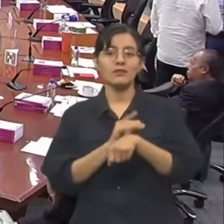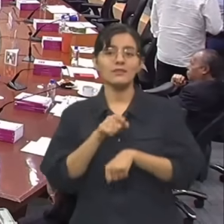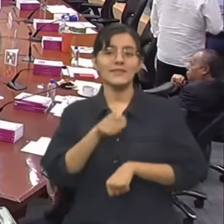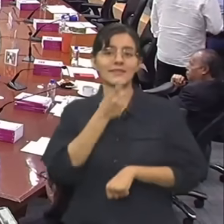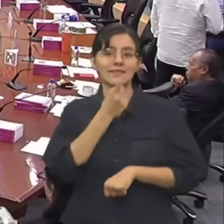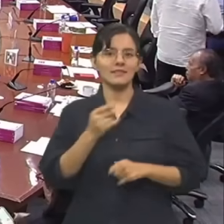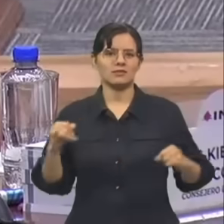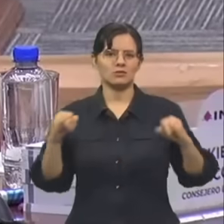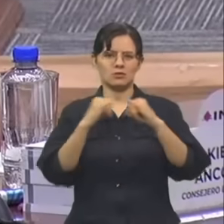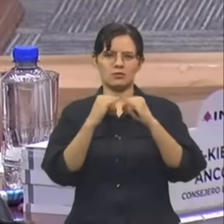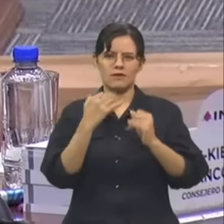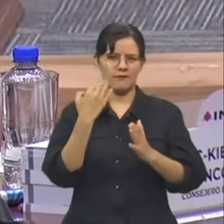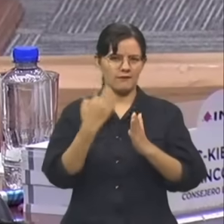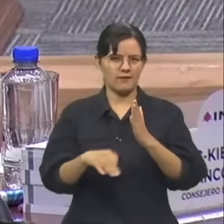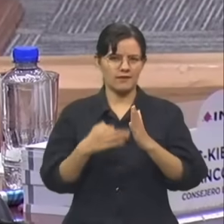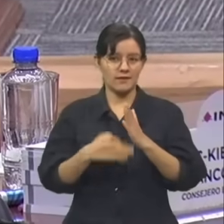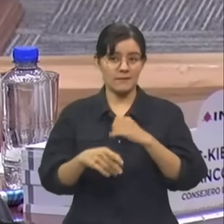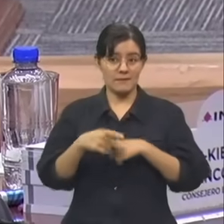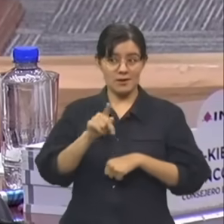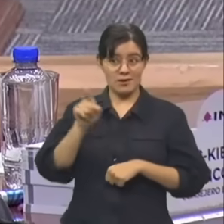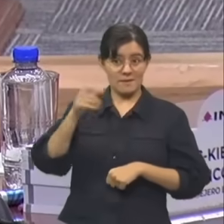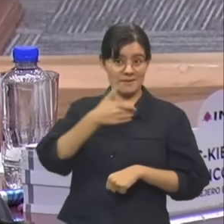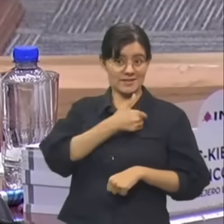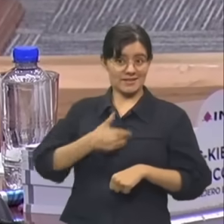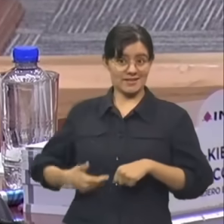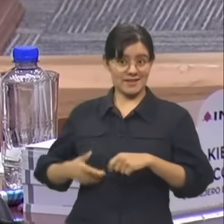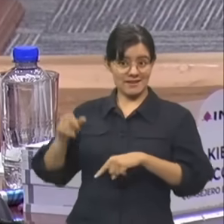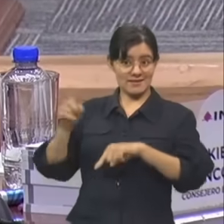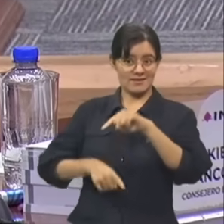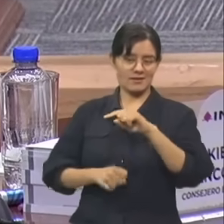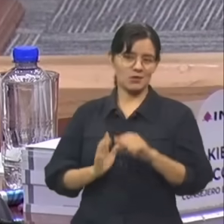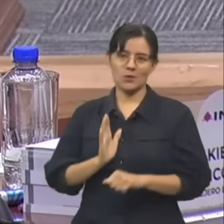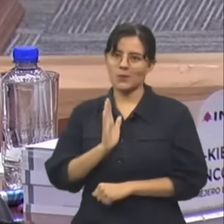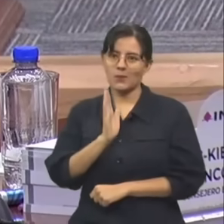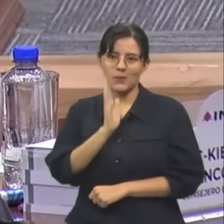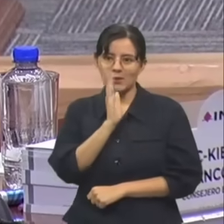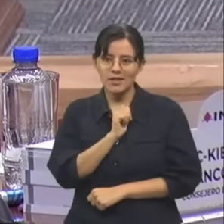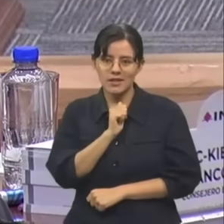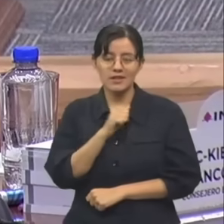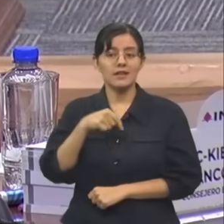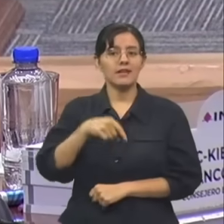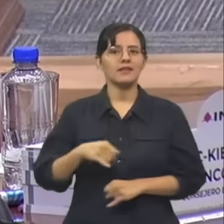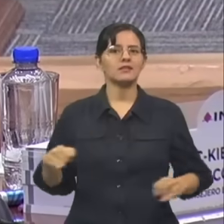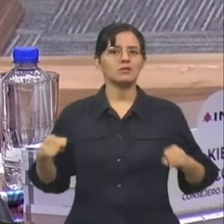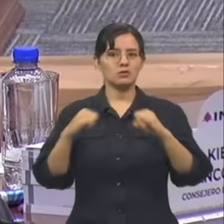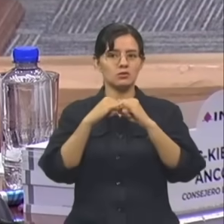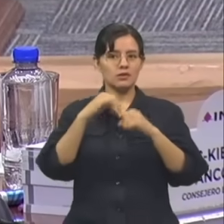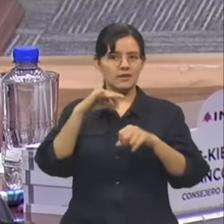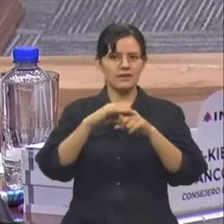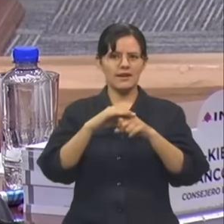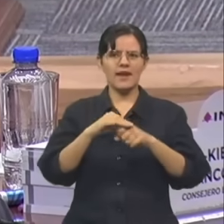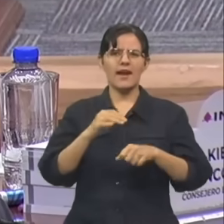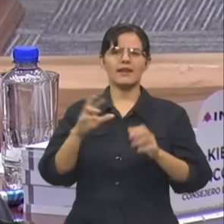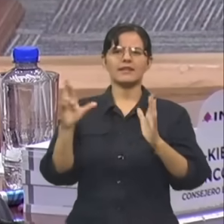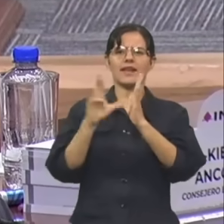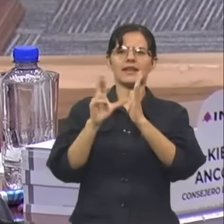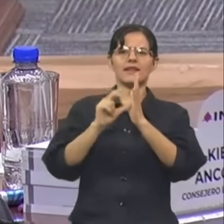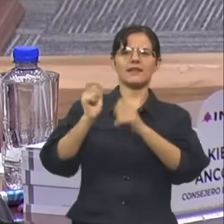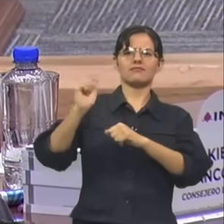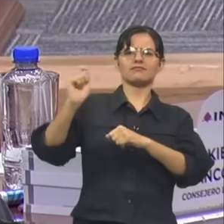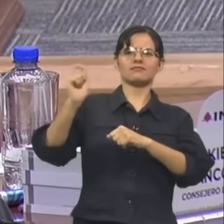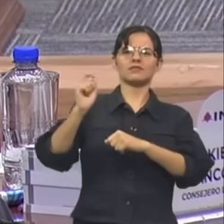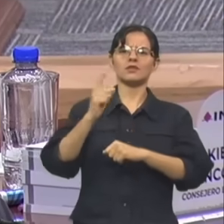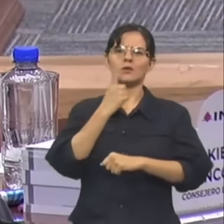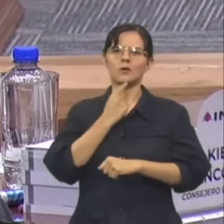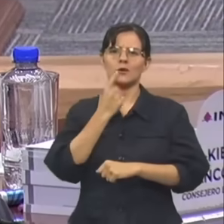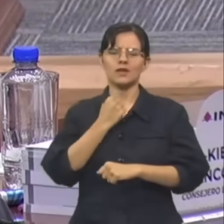Pero el Instituto no puede quitarle el cargo al presidente de la república el Instituto no dispone de tarjetas Rojas se le dictaron cerca